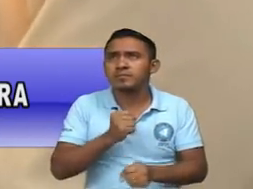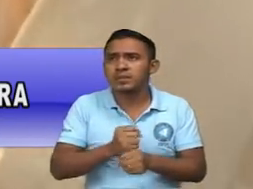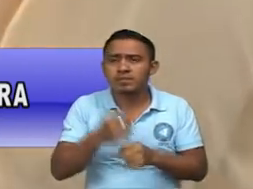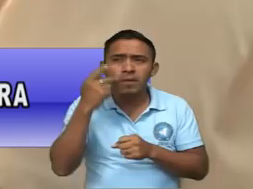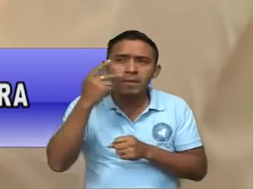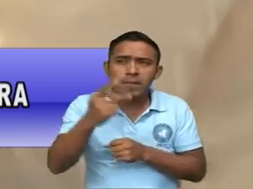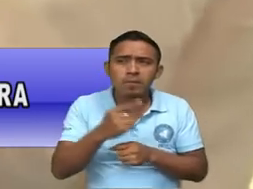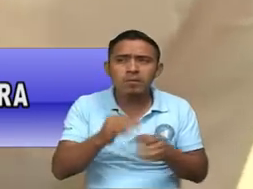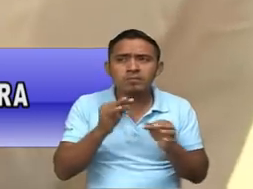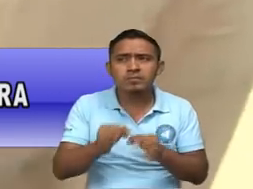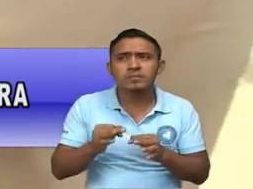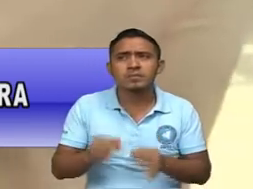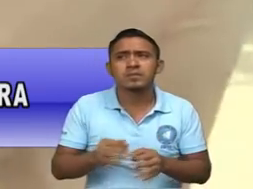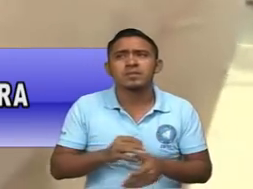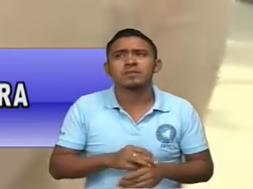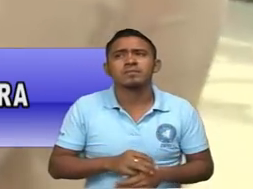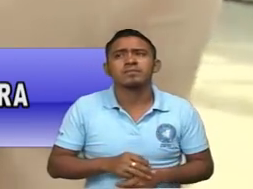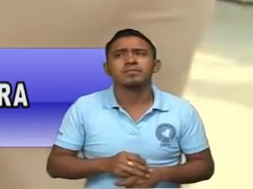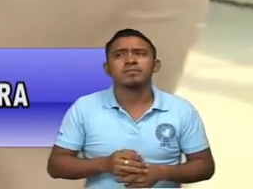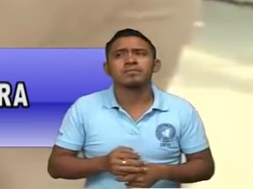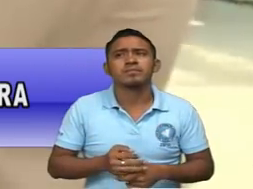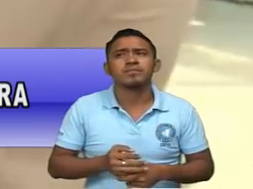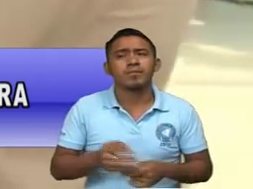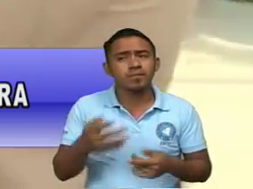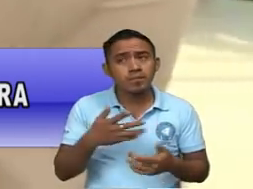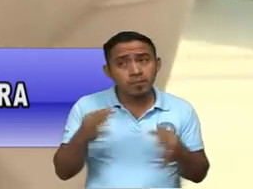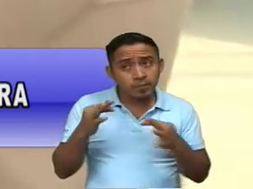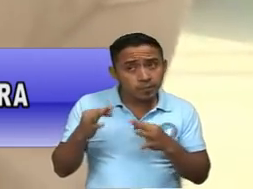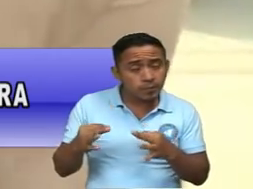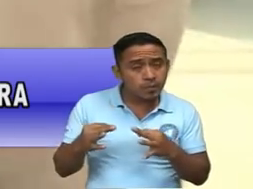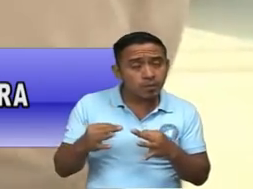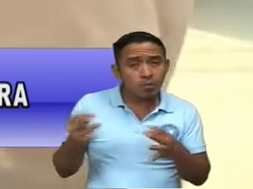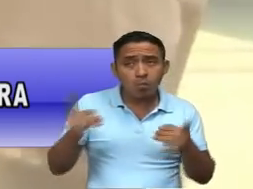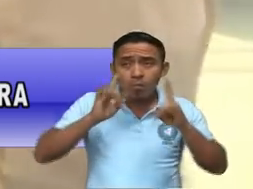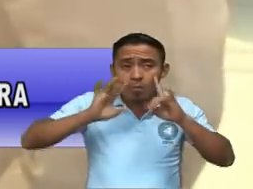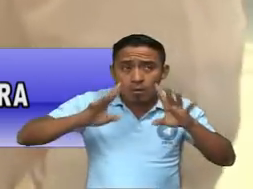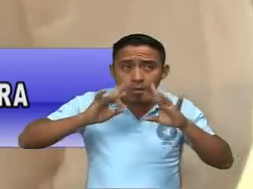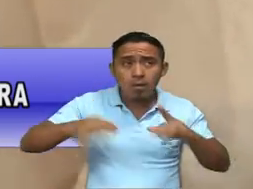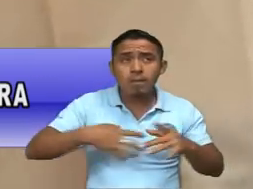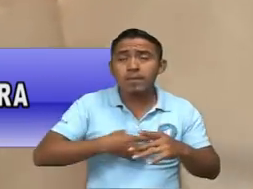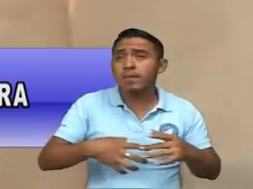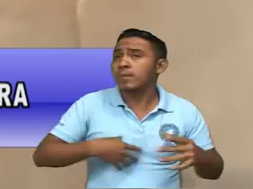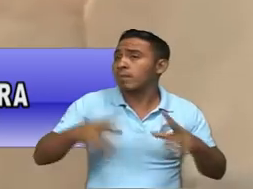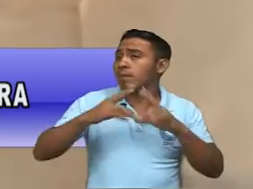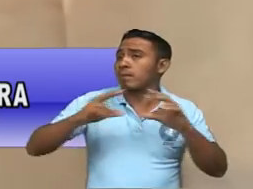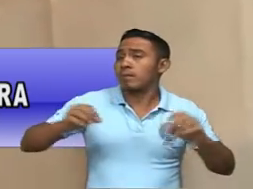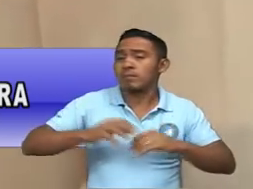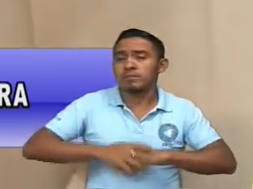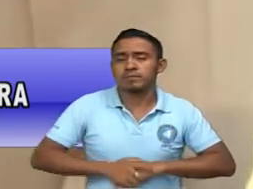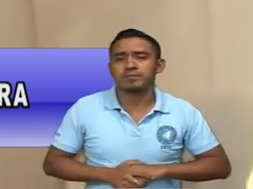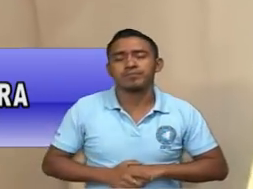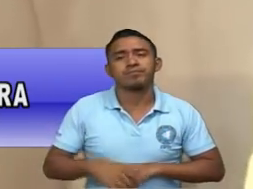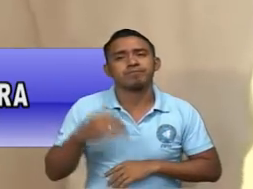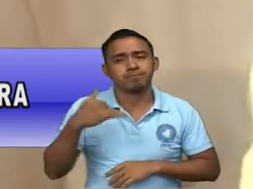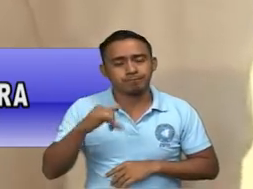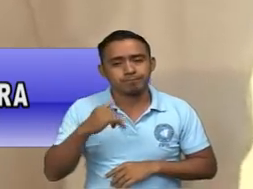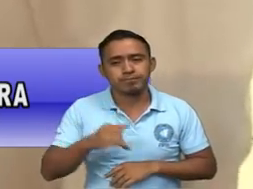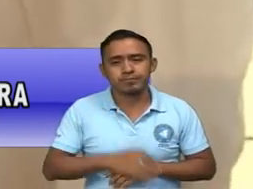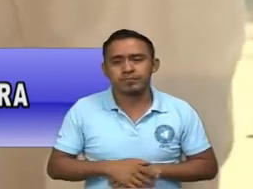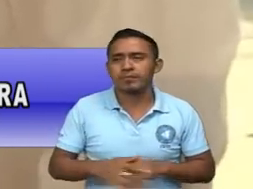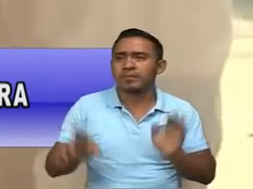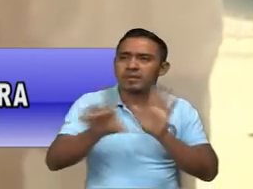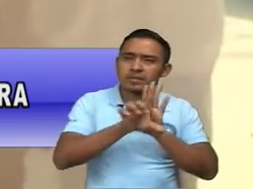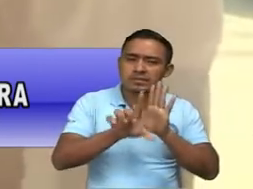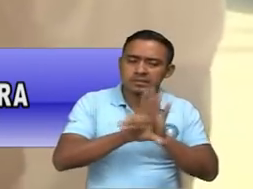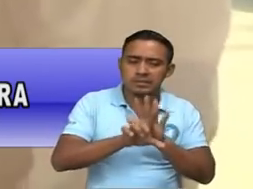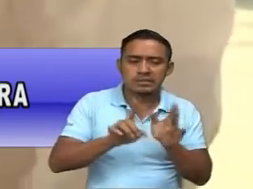han aplicado leyes, normativas y también para el cuidado de nuestro medio ambiente. Sobre todo, además de las leyes,